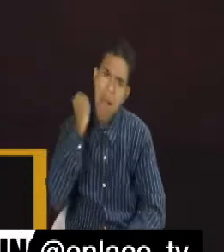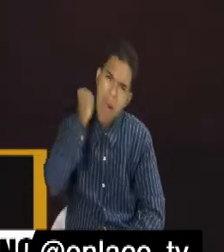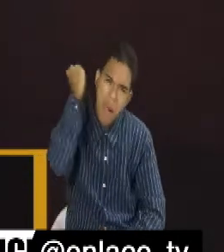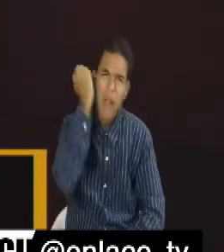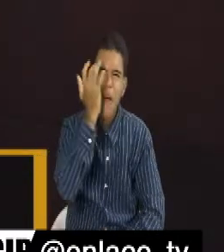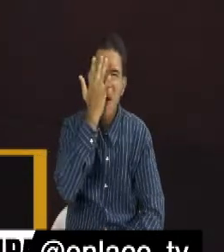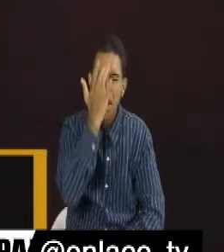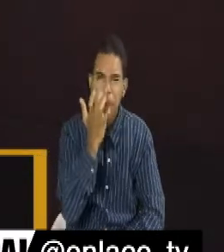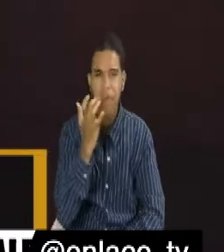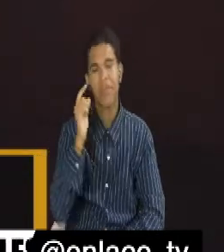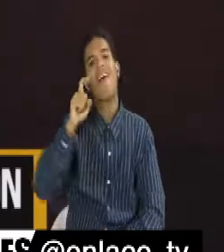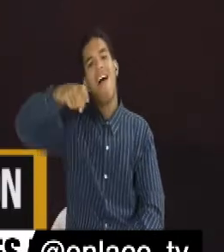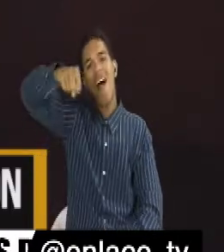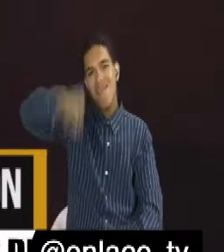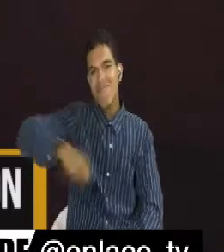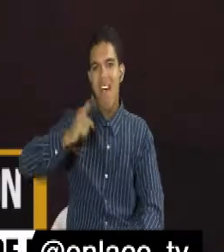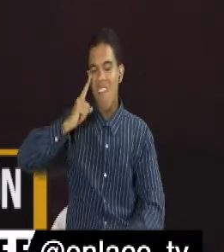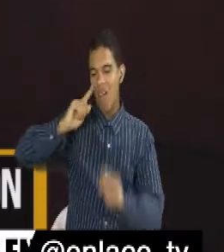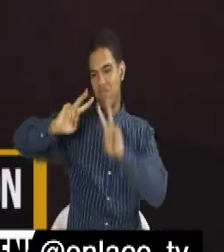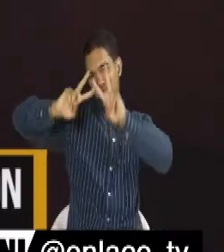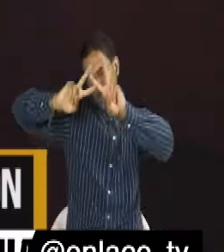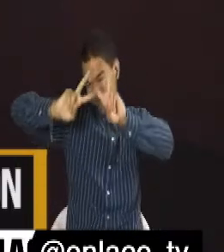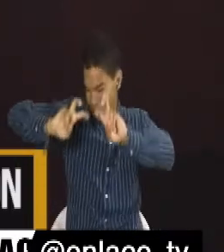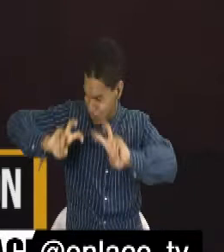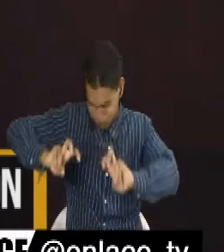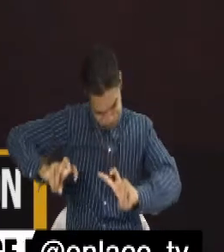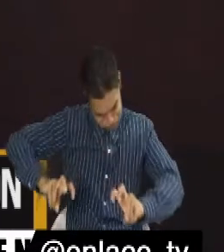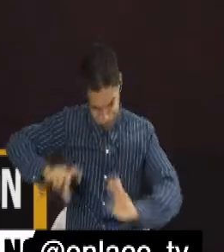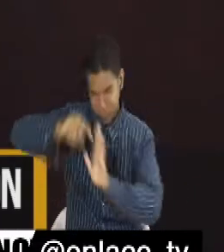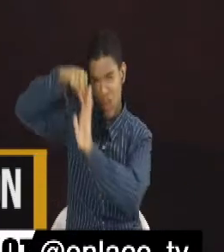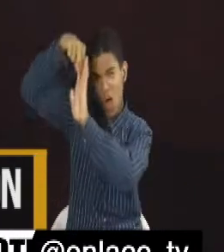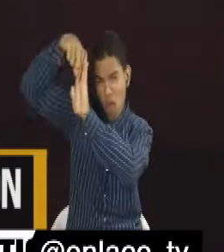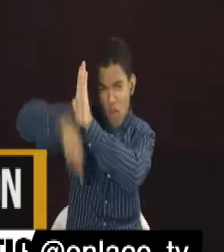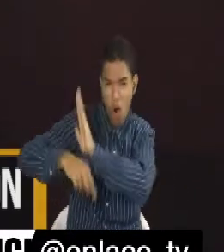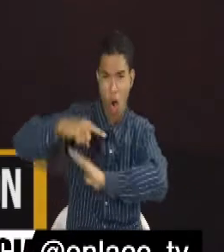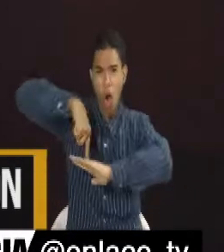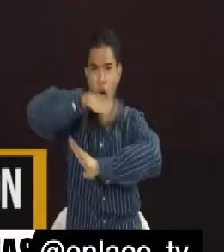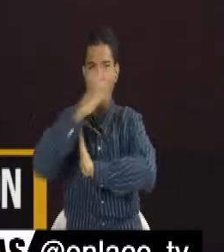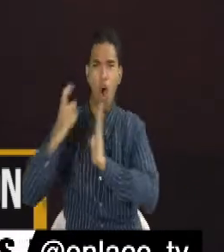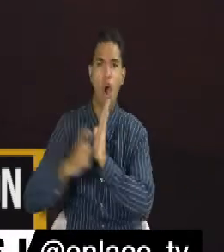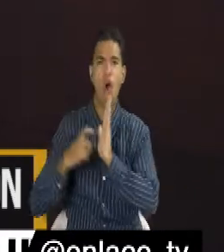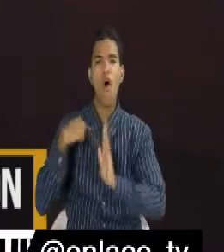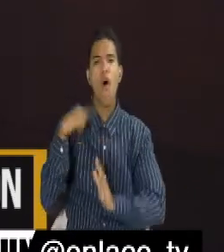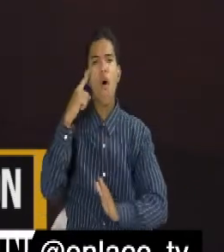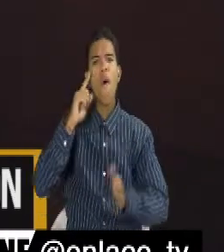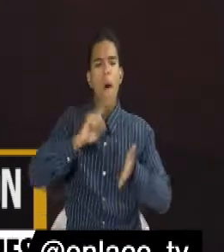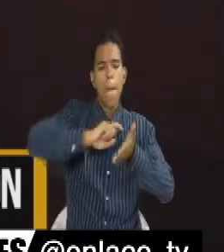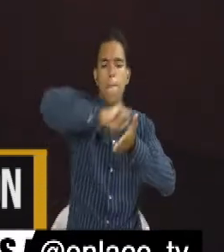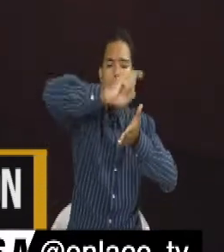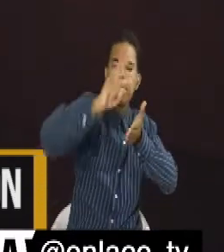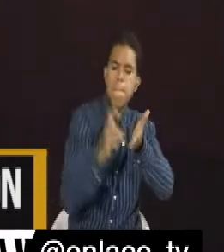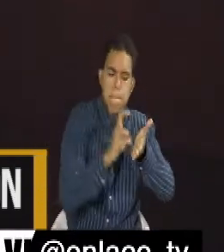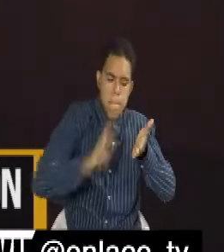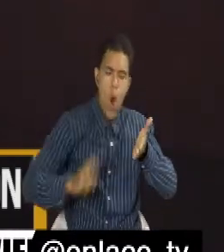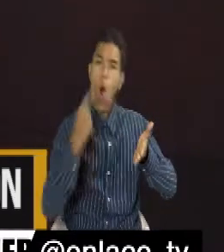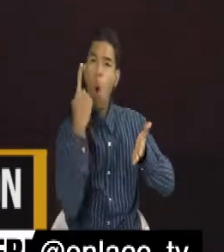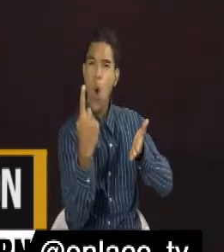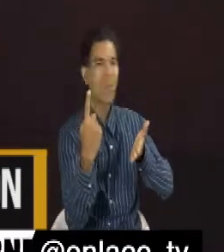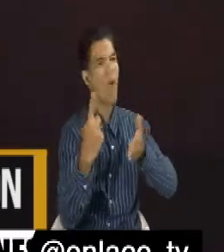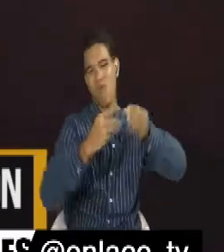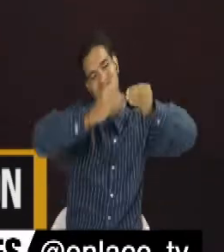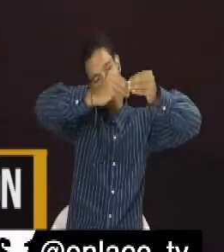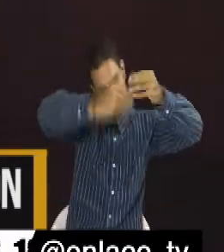hacer todas las aclaraciones al tema, no solamente quedarnos con una sola hipótesis, sino mirar